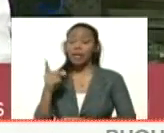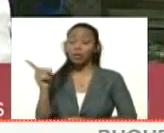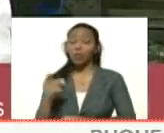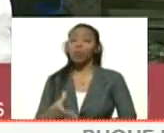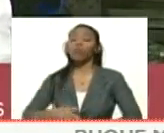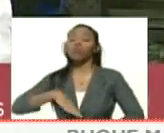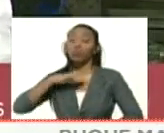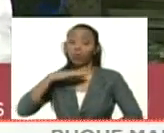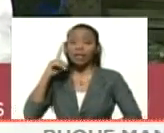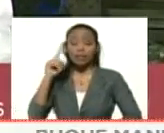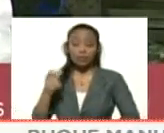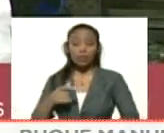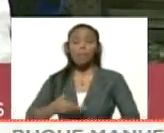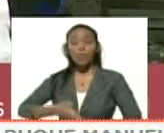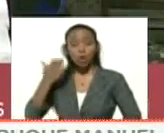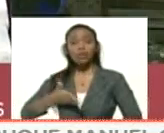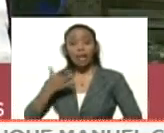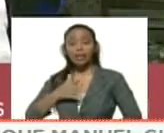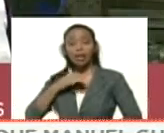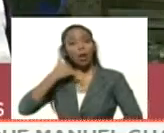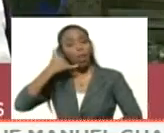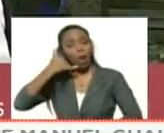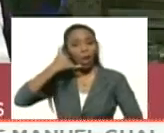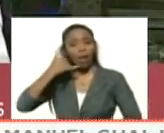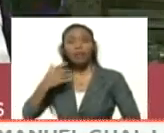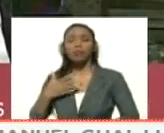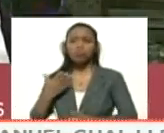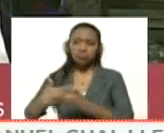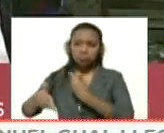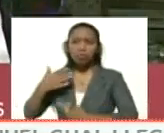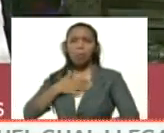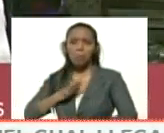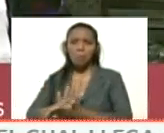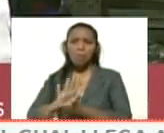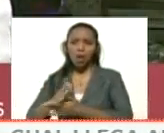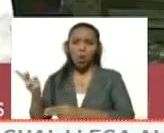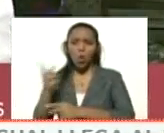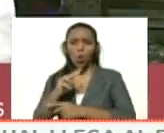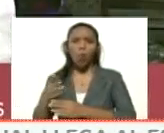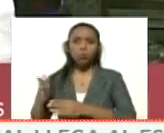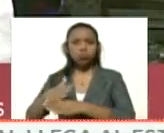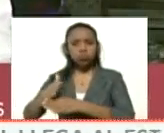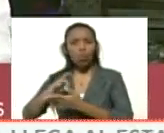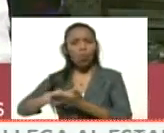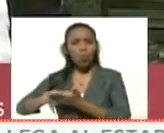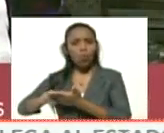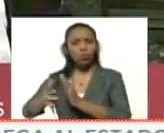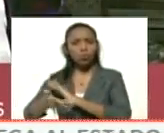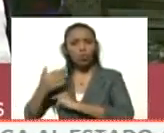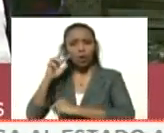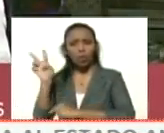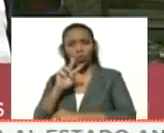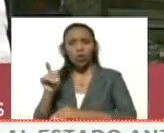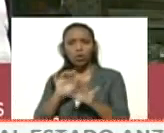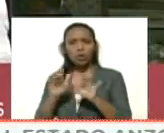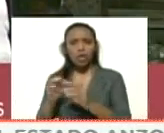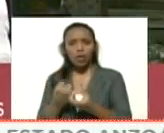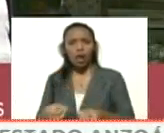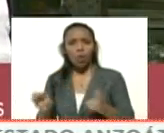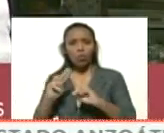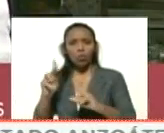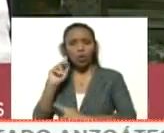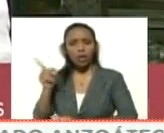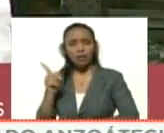fructífera y nutritiva conversación telefónica y muy cordial entre el presidente Nicolás Maduro y el secretario general de Naciones